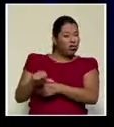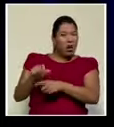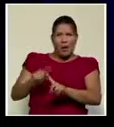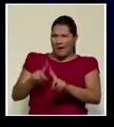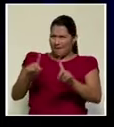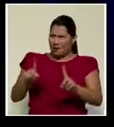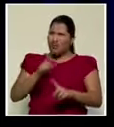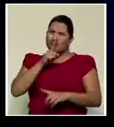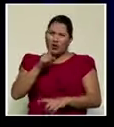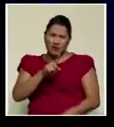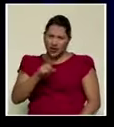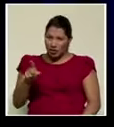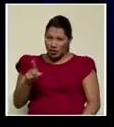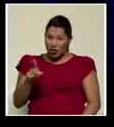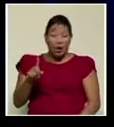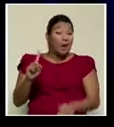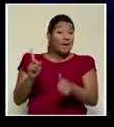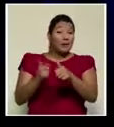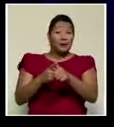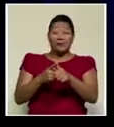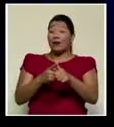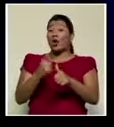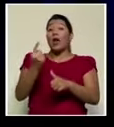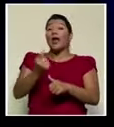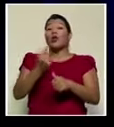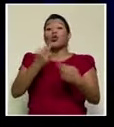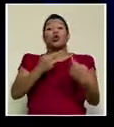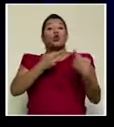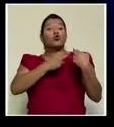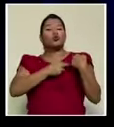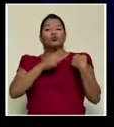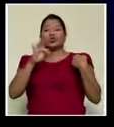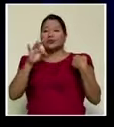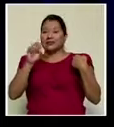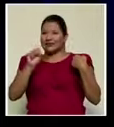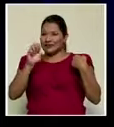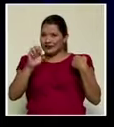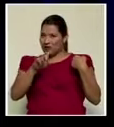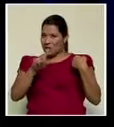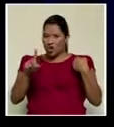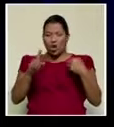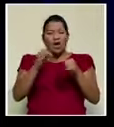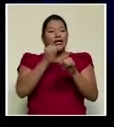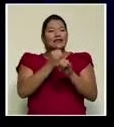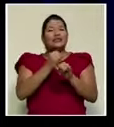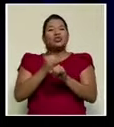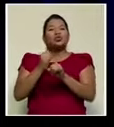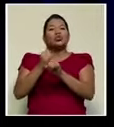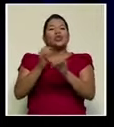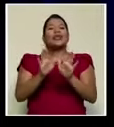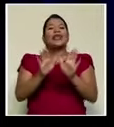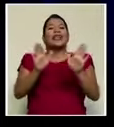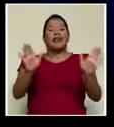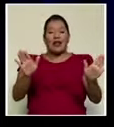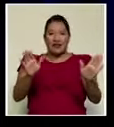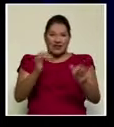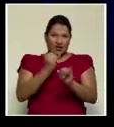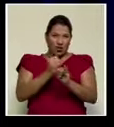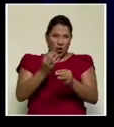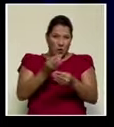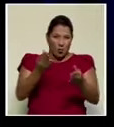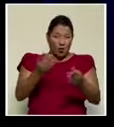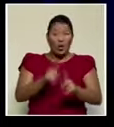tal. Primero, no le corresponde únicamente al Tribunal Supremo de Elecciones, esto corresponde, digamos, a un tema de carácter institucional generalizado. Y lo otro es que tampoco